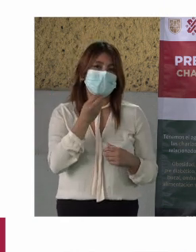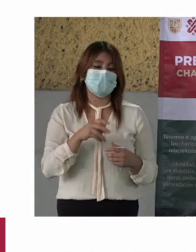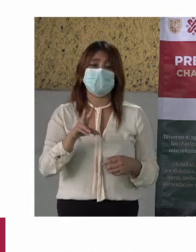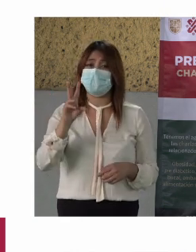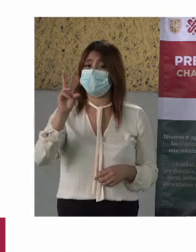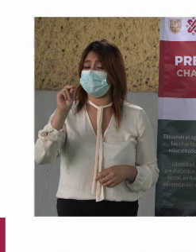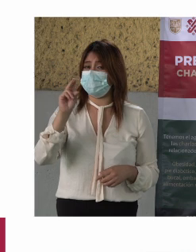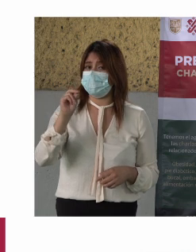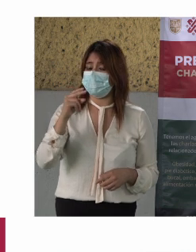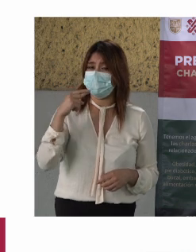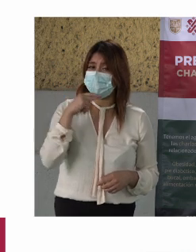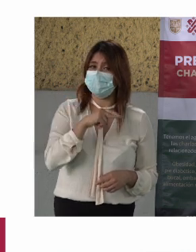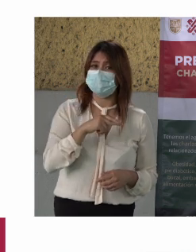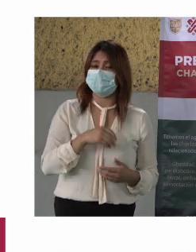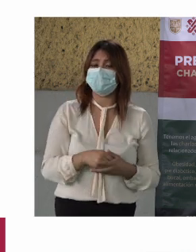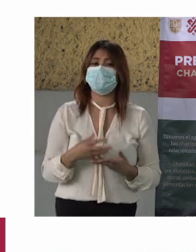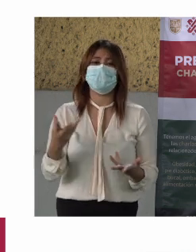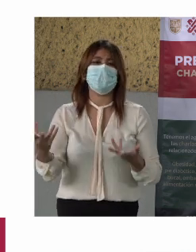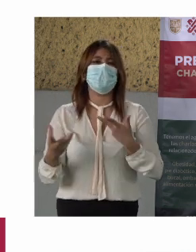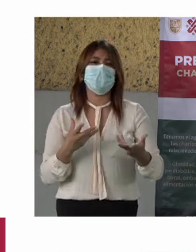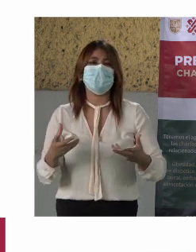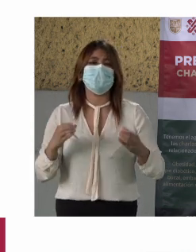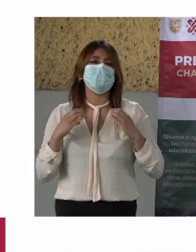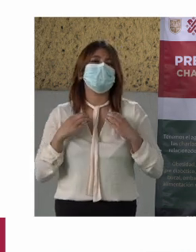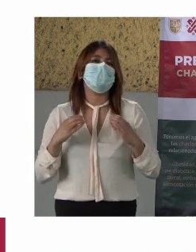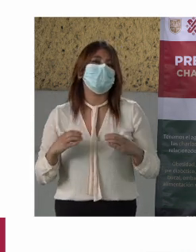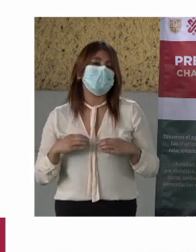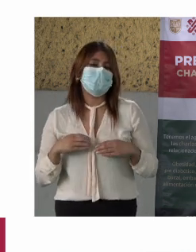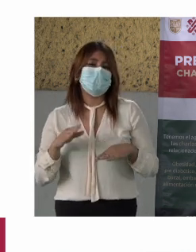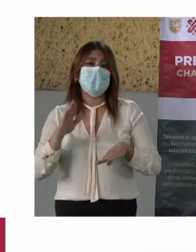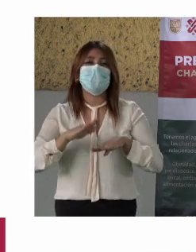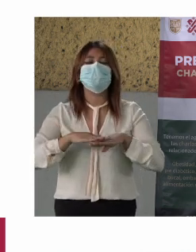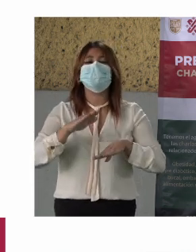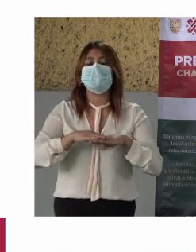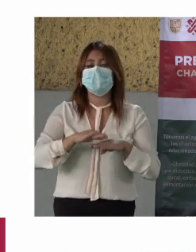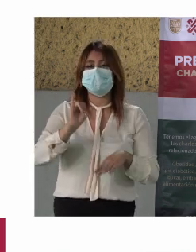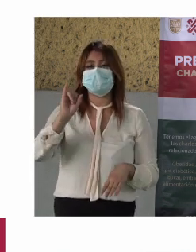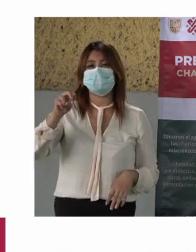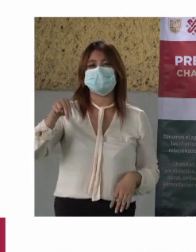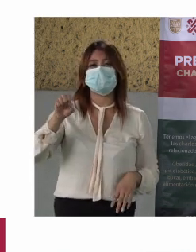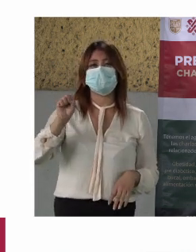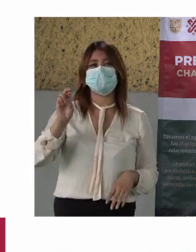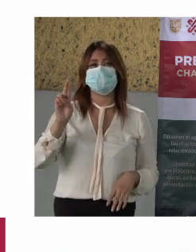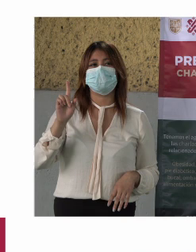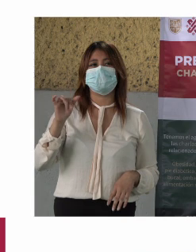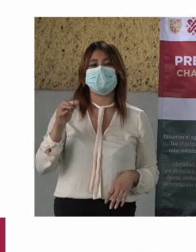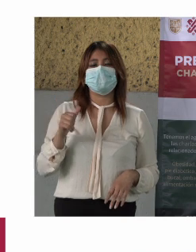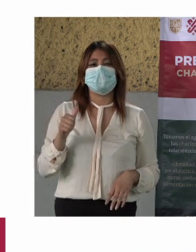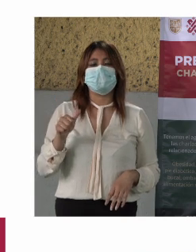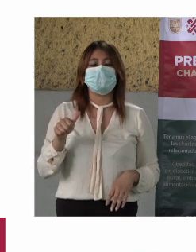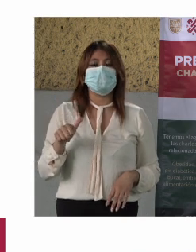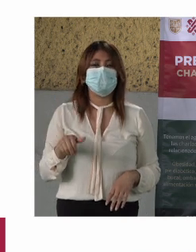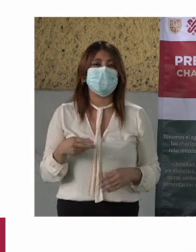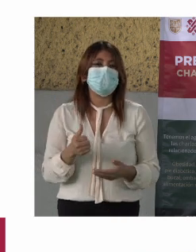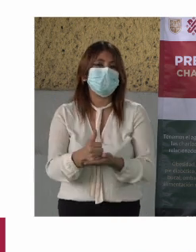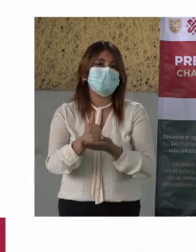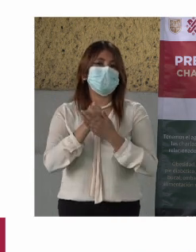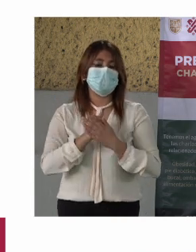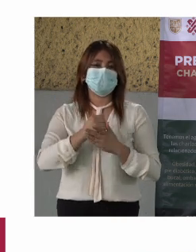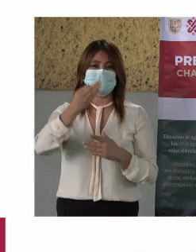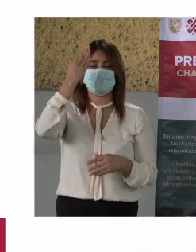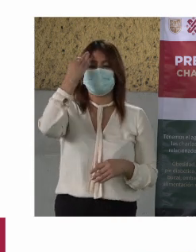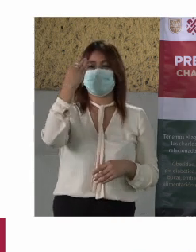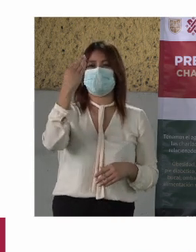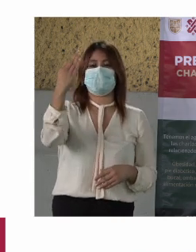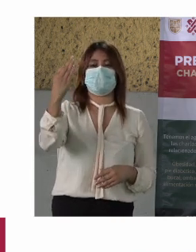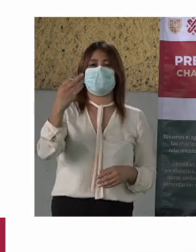rápido. Entonces, lo que va a hacer el cuerpo es que va a secretar más insulina que nos va a ayudar a largo plazo. Por eso son dos tipos de insulina que